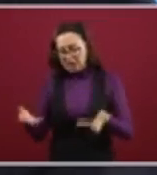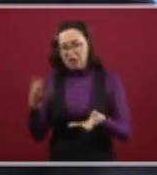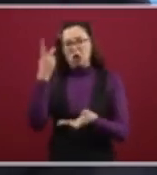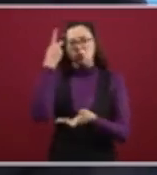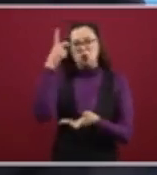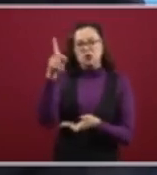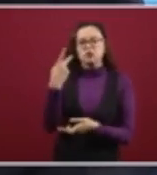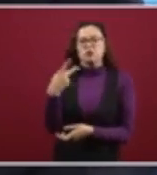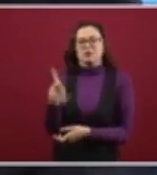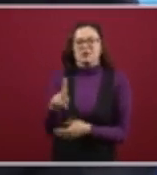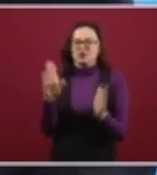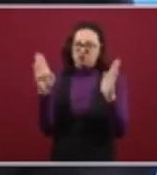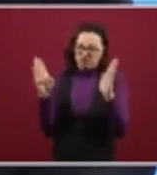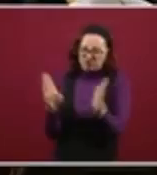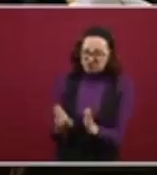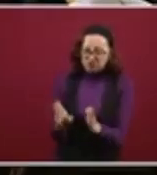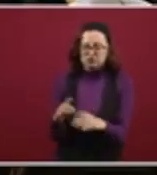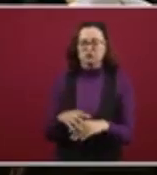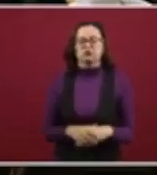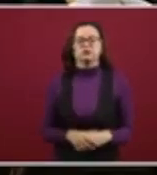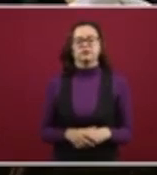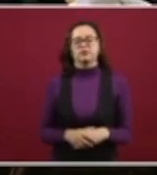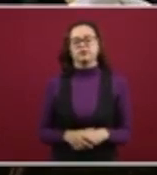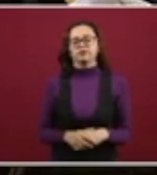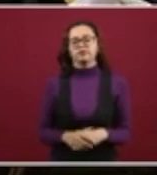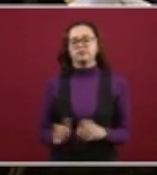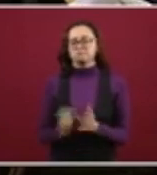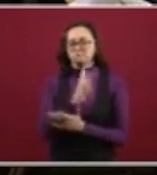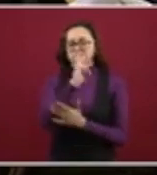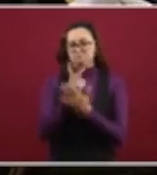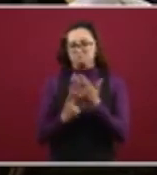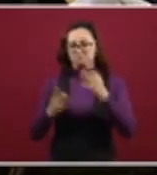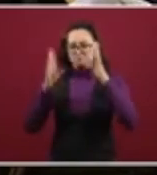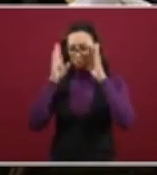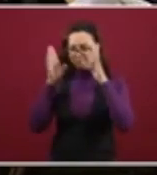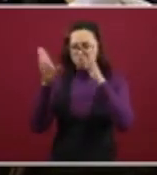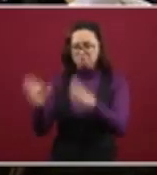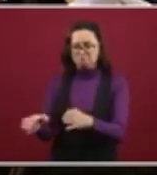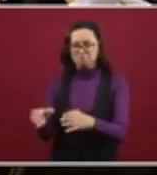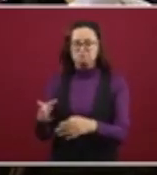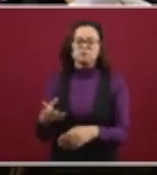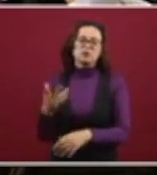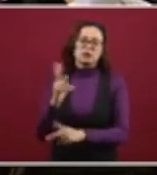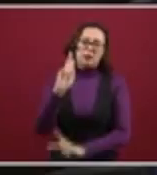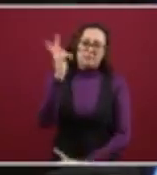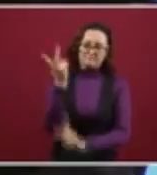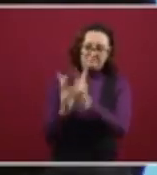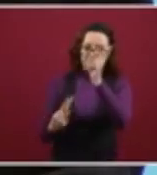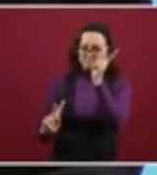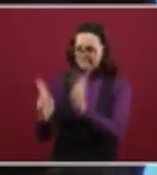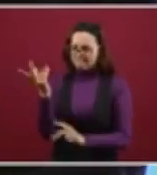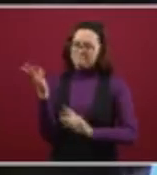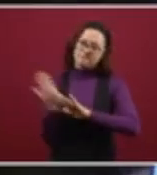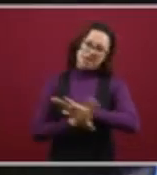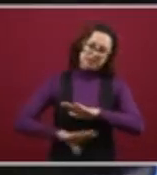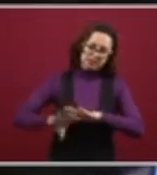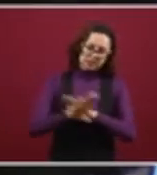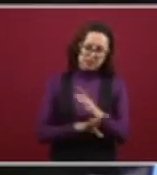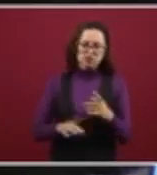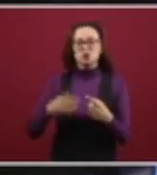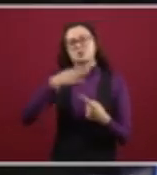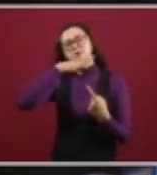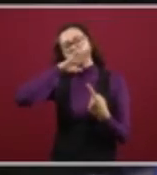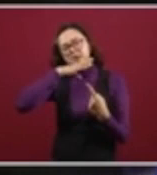diseñado y se ha creado este programa. Programa que está orientado a los cultivos básicos, esto es maíz, frijol y